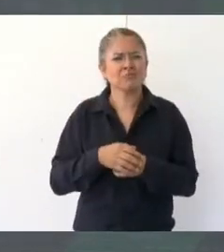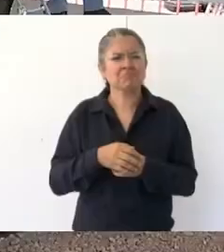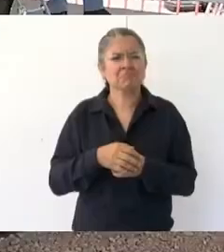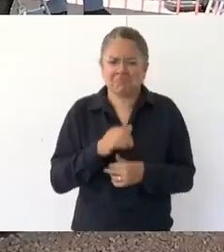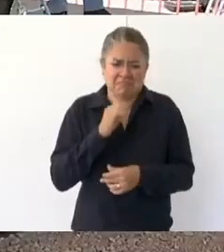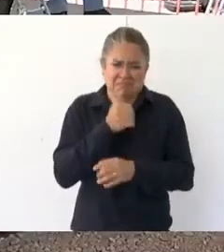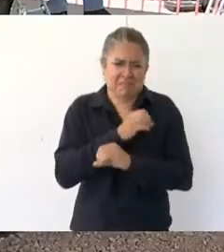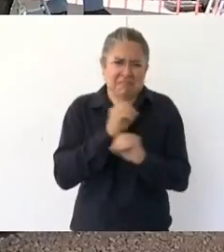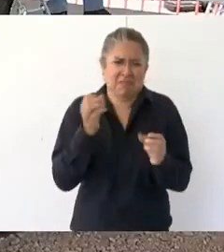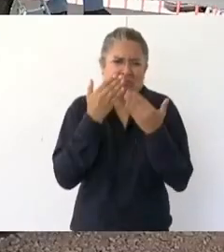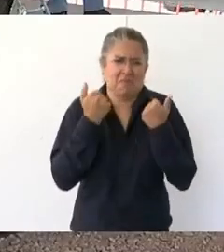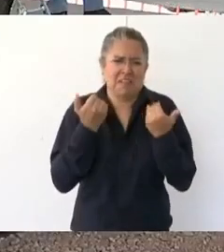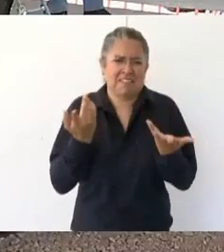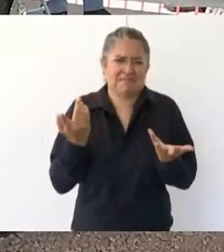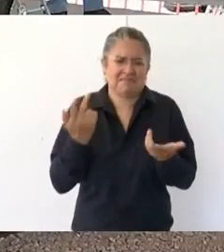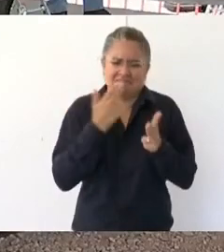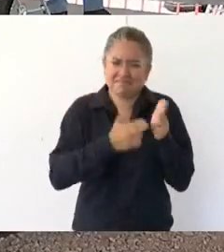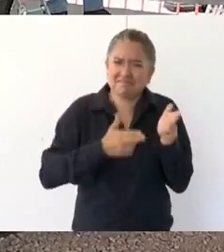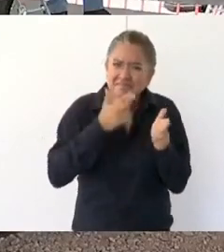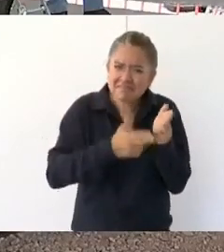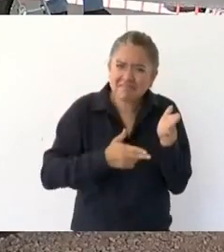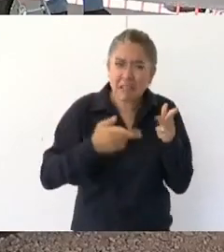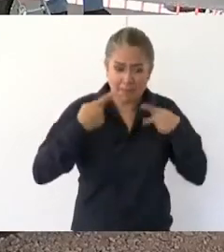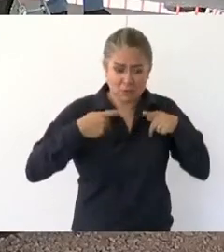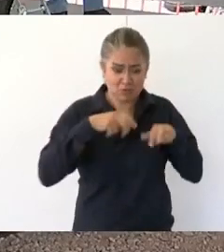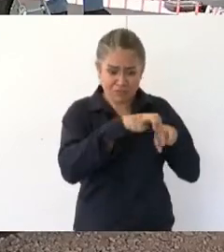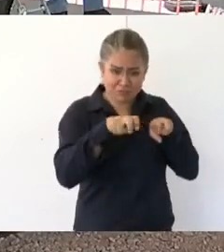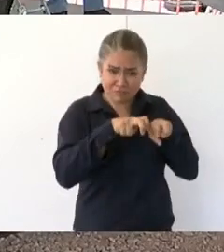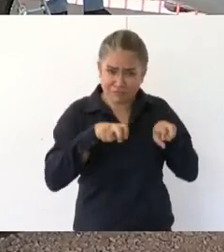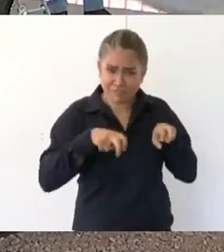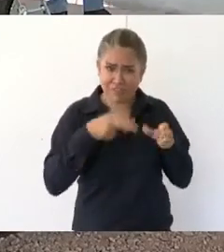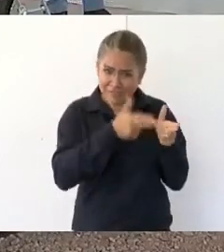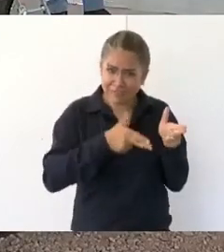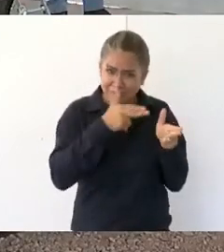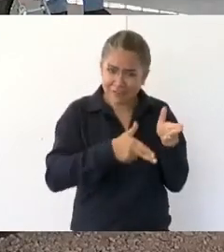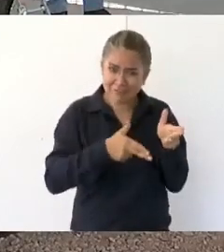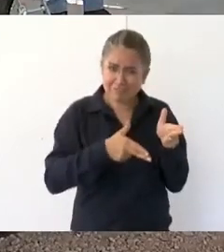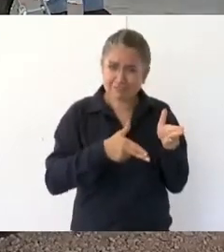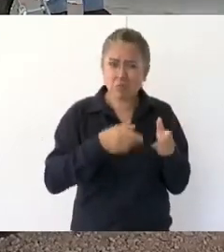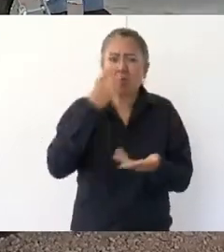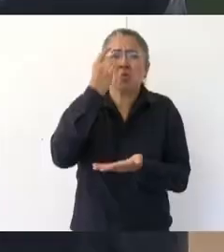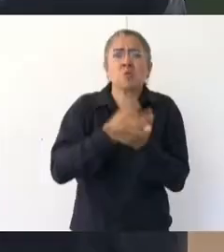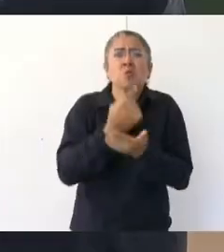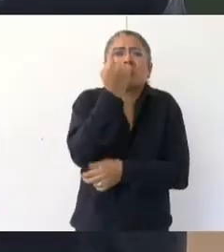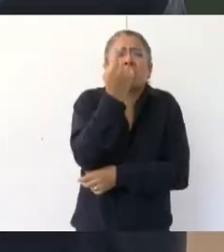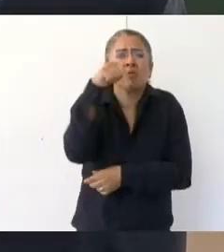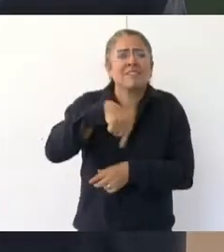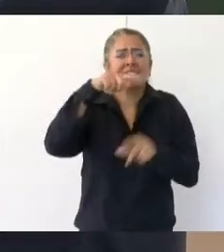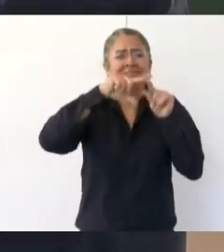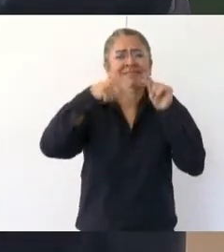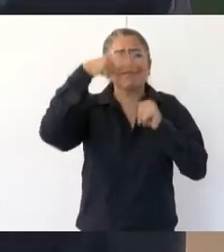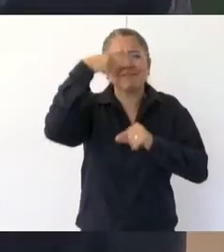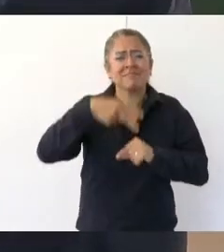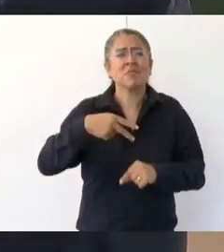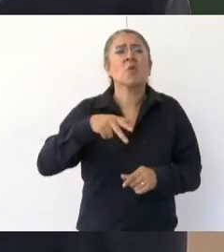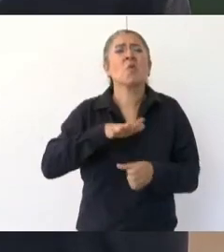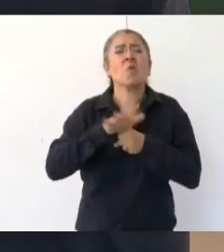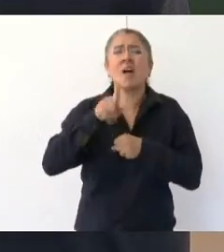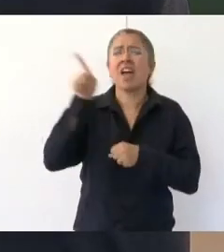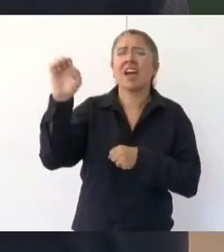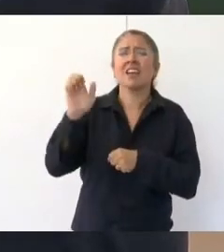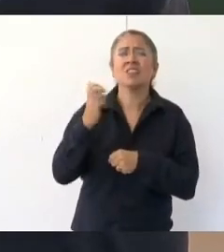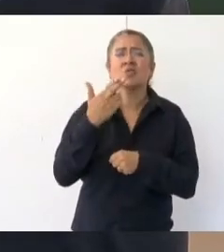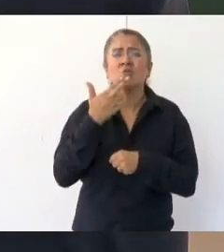nada. En cuanto a tren de pasajero, solo el tren turístico, el Chepe, de Chihuahua